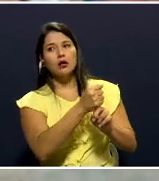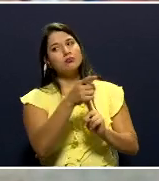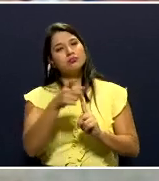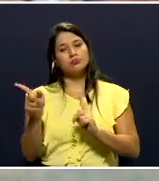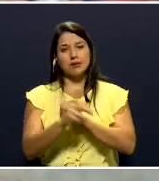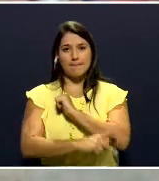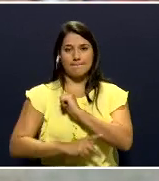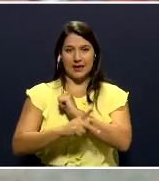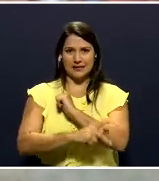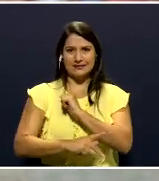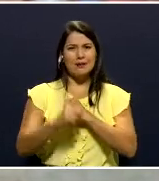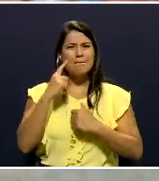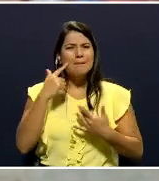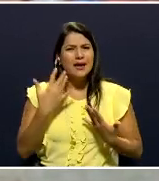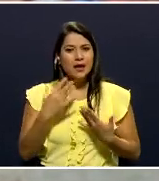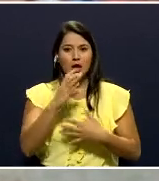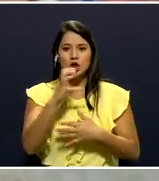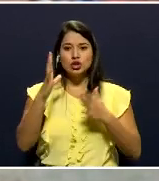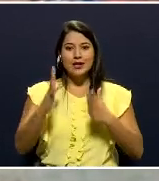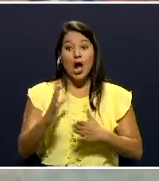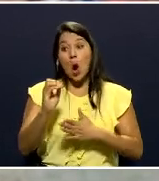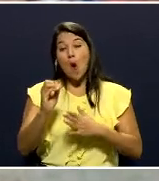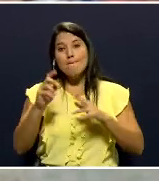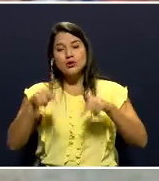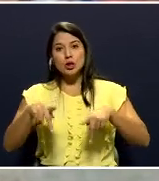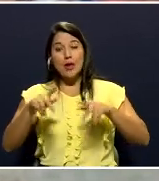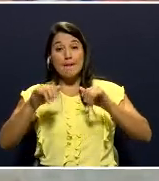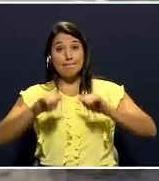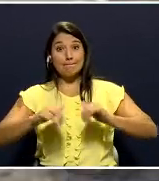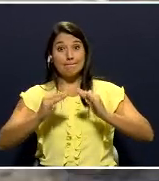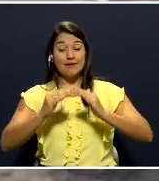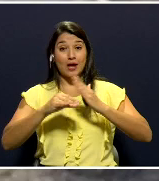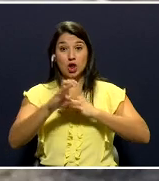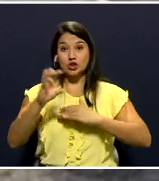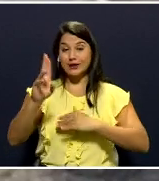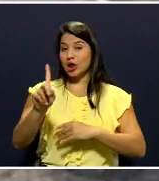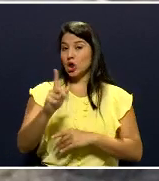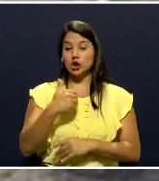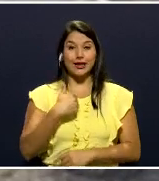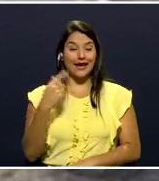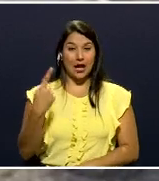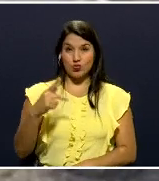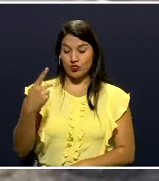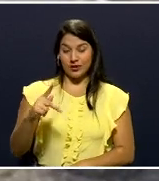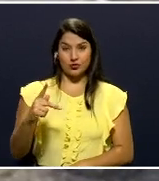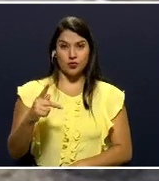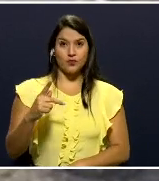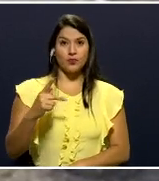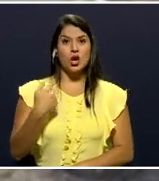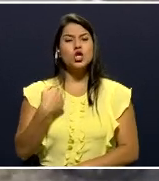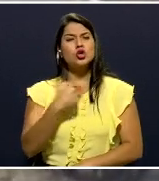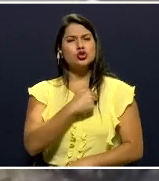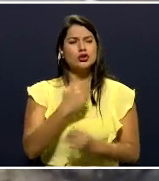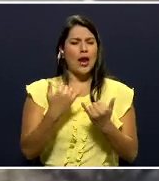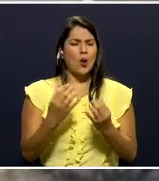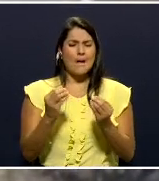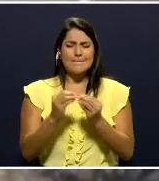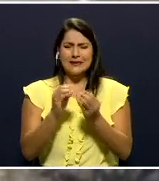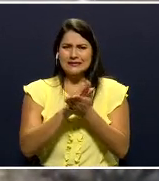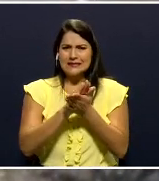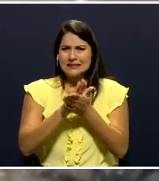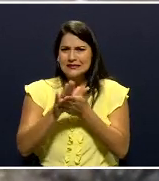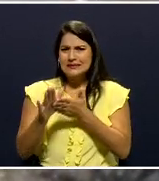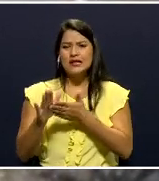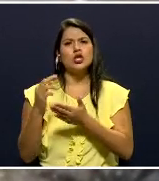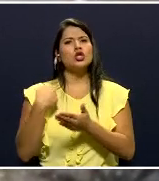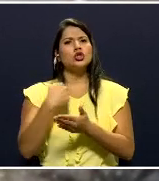que habitamos aquí a partir de mañana a las 23:59. Tenemos llevar las medidas de higiene en cada uno de nuestros hogares, vamos a prevenir y vamos a